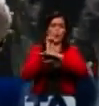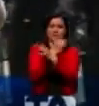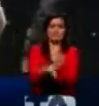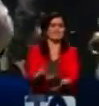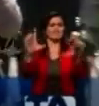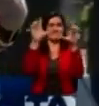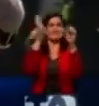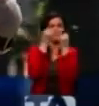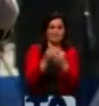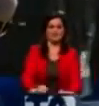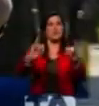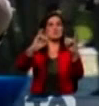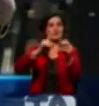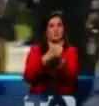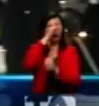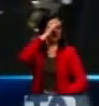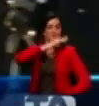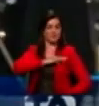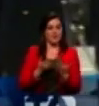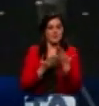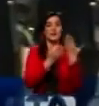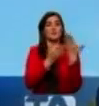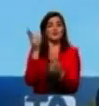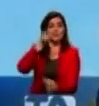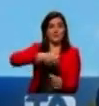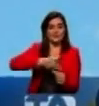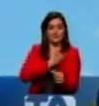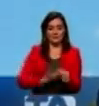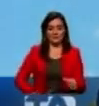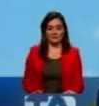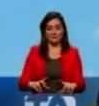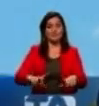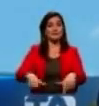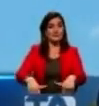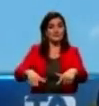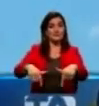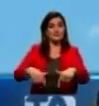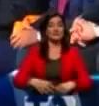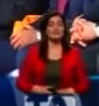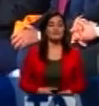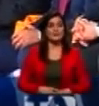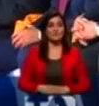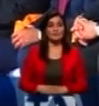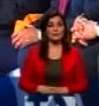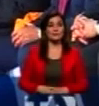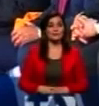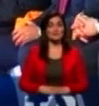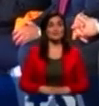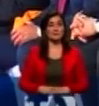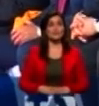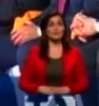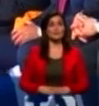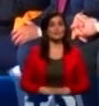y esta es la primera ceremonia militar a la que asiste el presidente Lenín Moreno en su condición de presidente